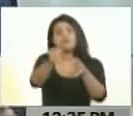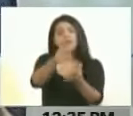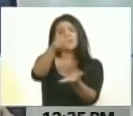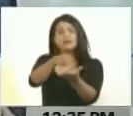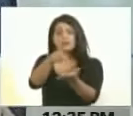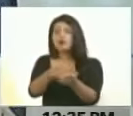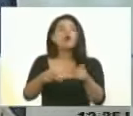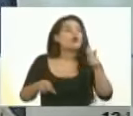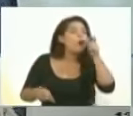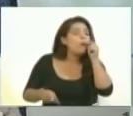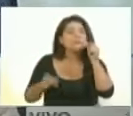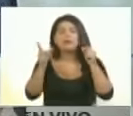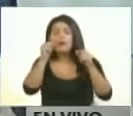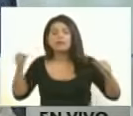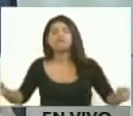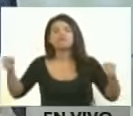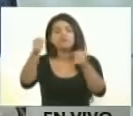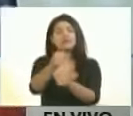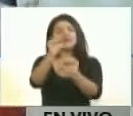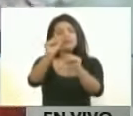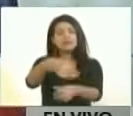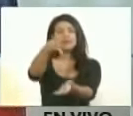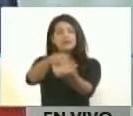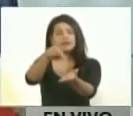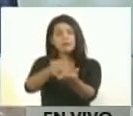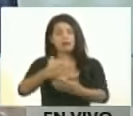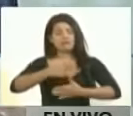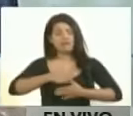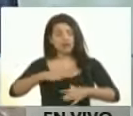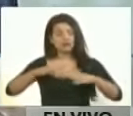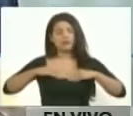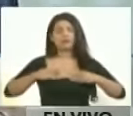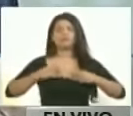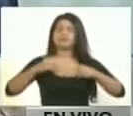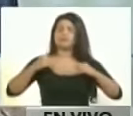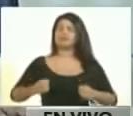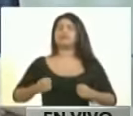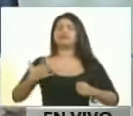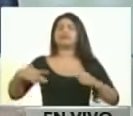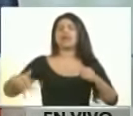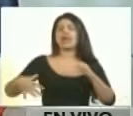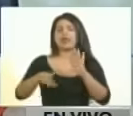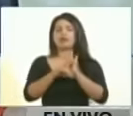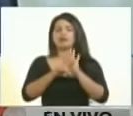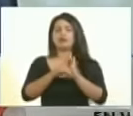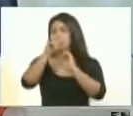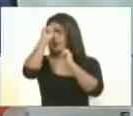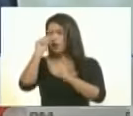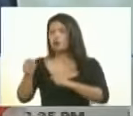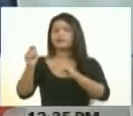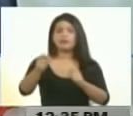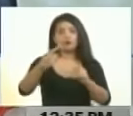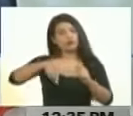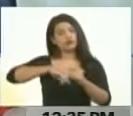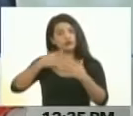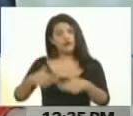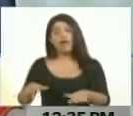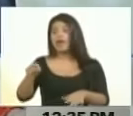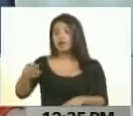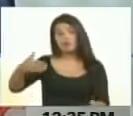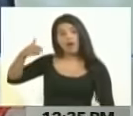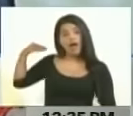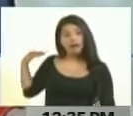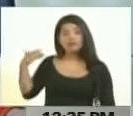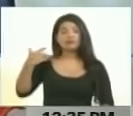sus mujeres, en la incorporación a la ciudadanía, a ser reconocido como persona, que les había sido negado en los